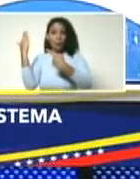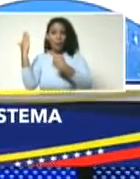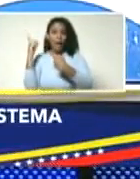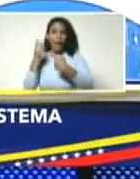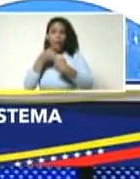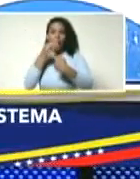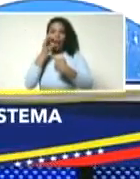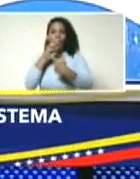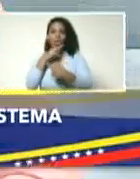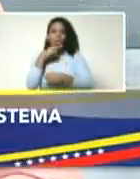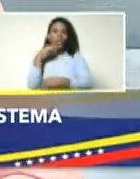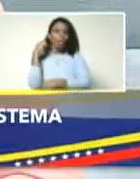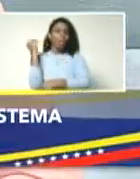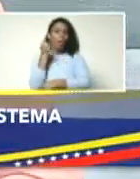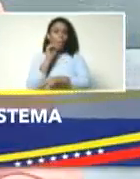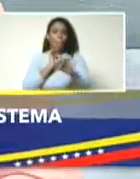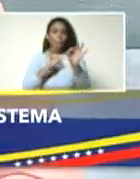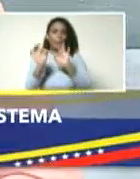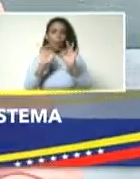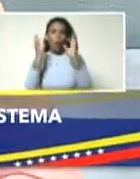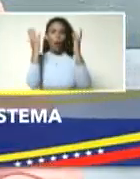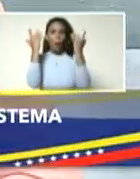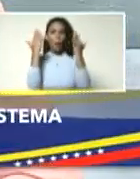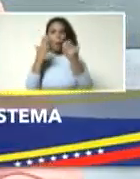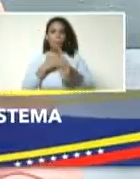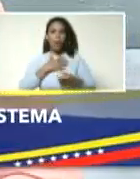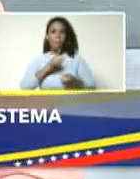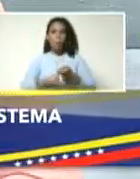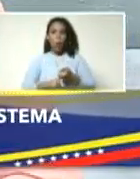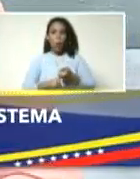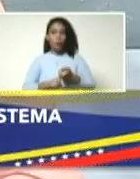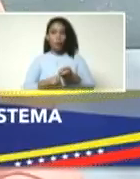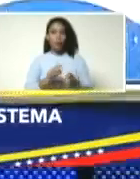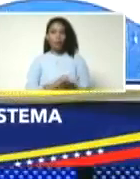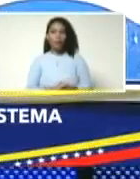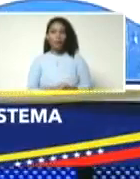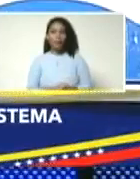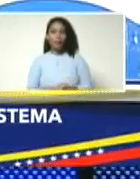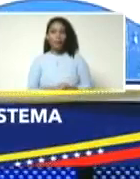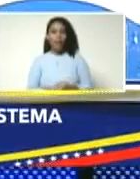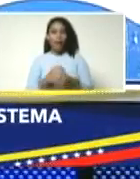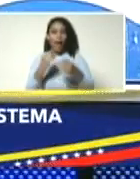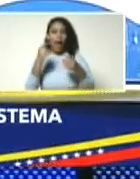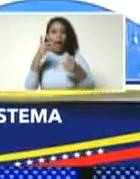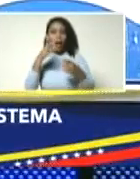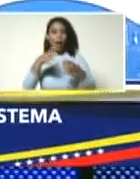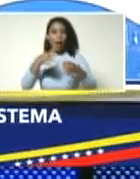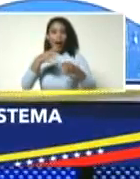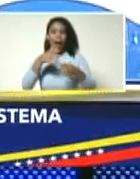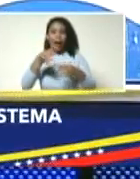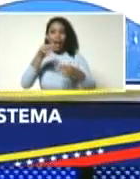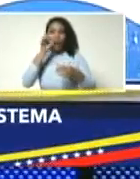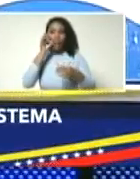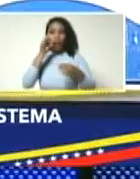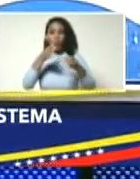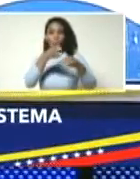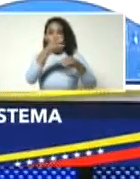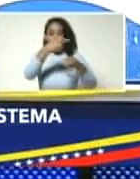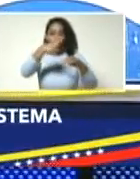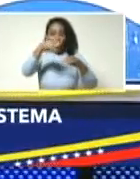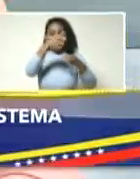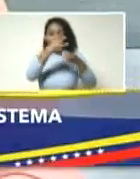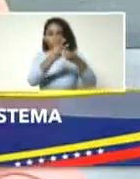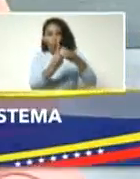gloria, Silita. Preparado de las manos de Silita Flores en la manga de colado